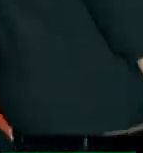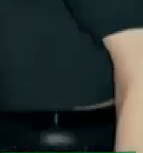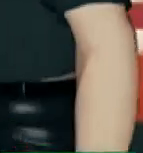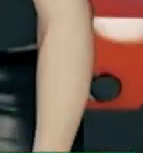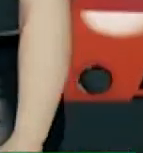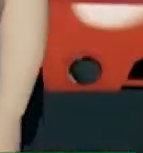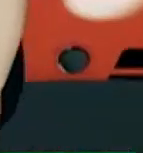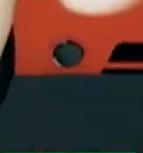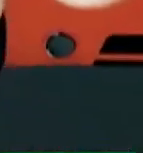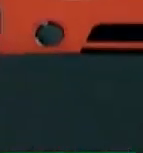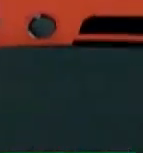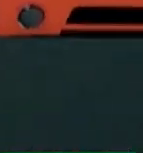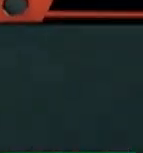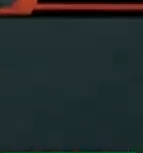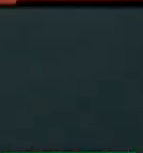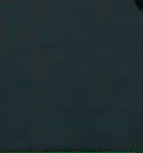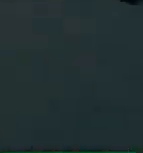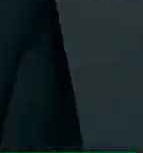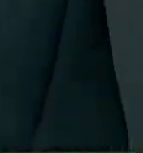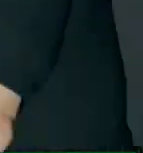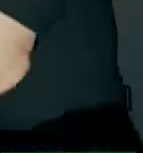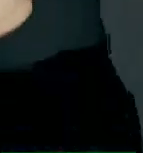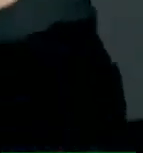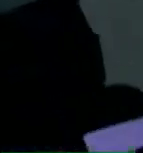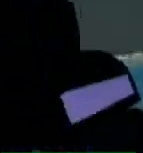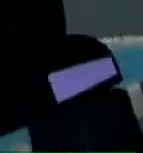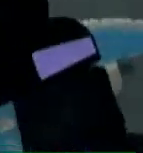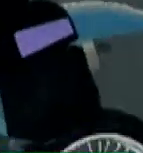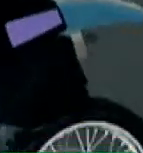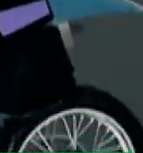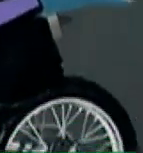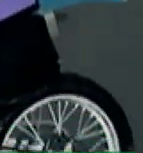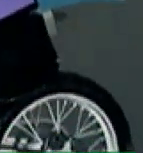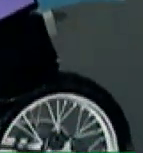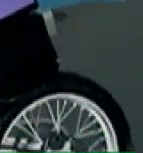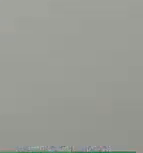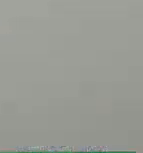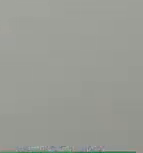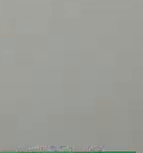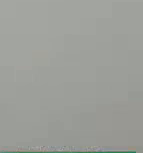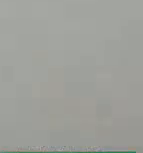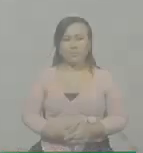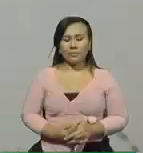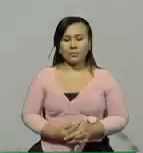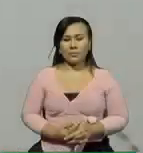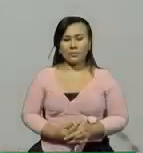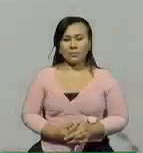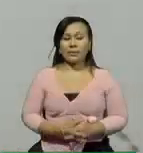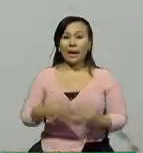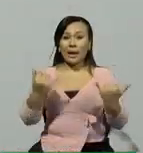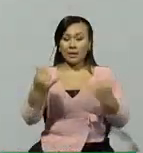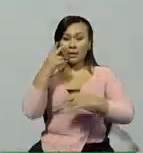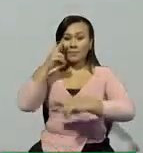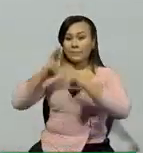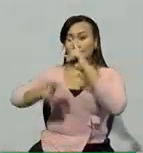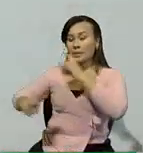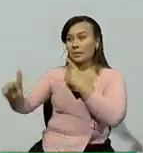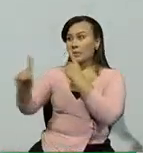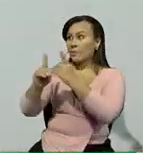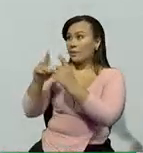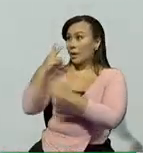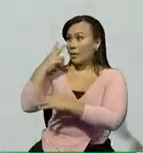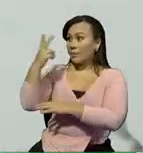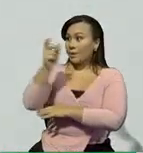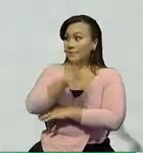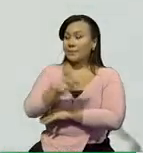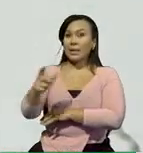al campanero y después de analizar otros videos, se logró dar con algunas características de los otros delincuentes. La CIPROVAC